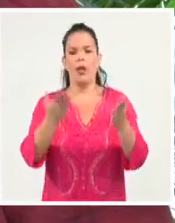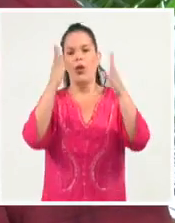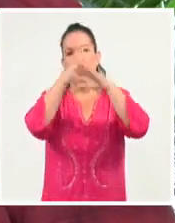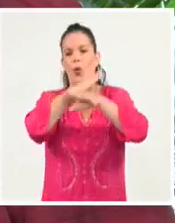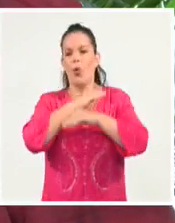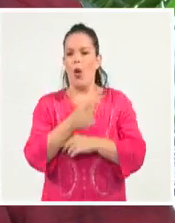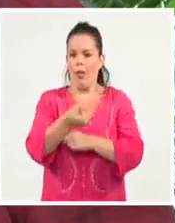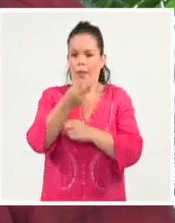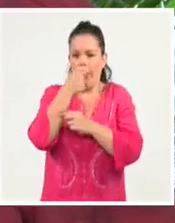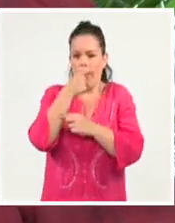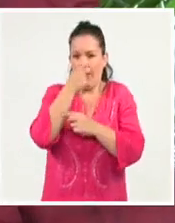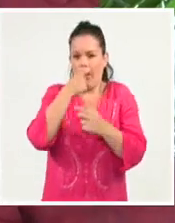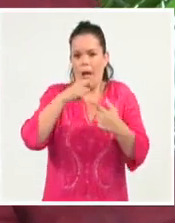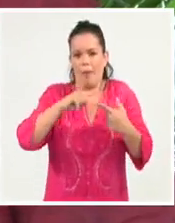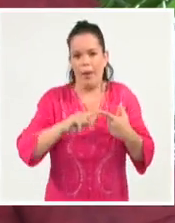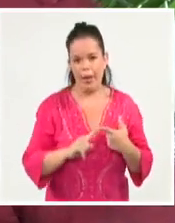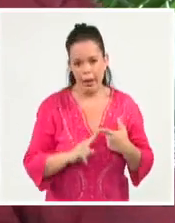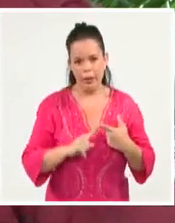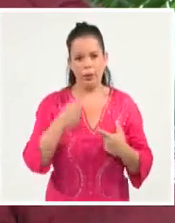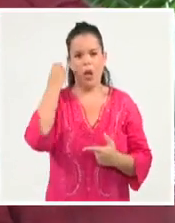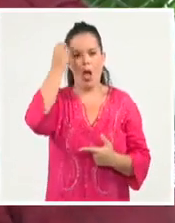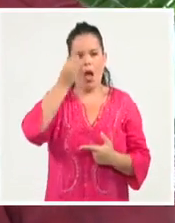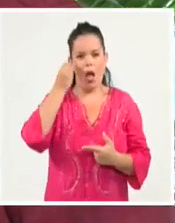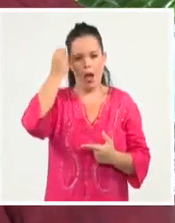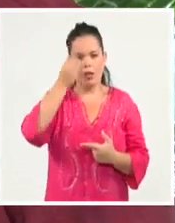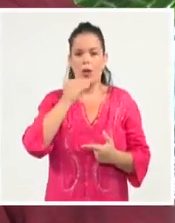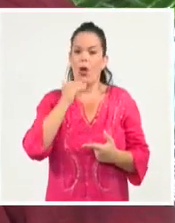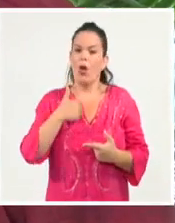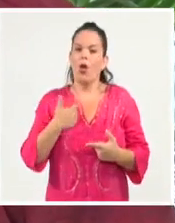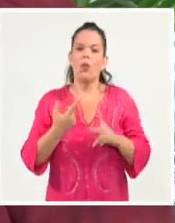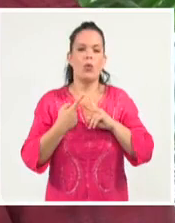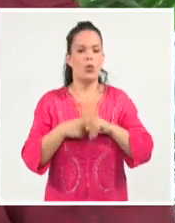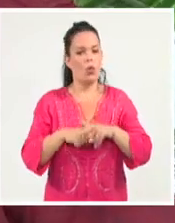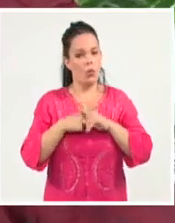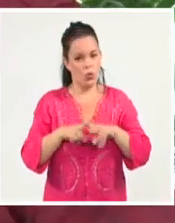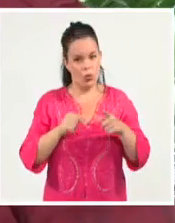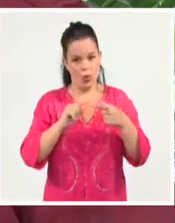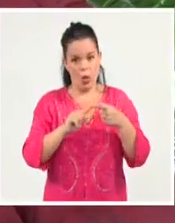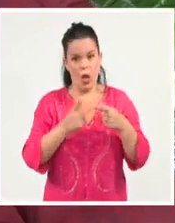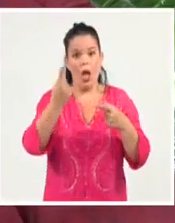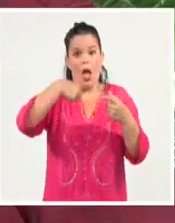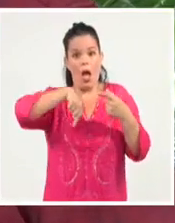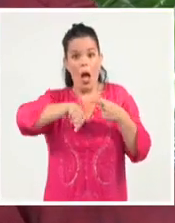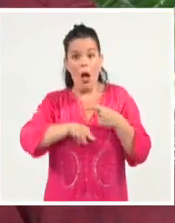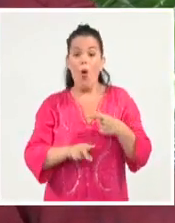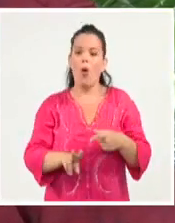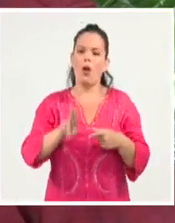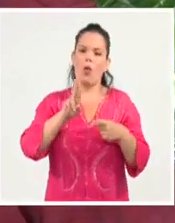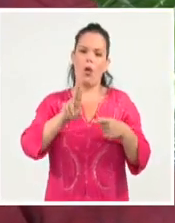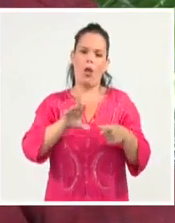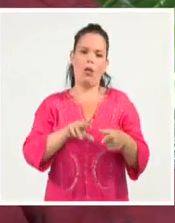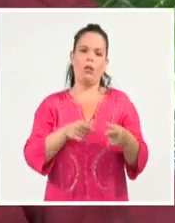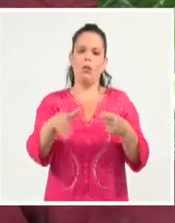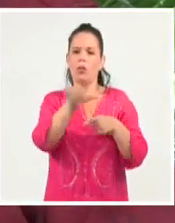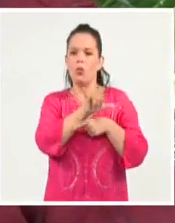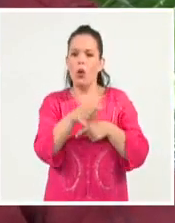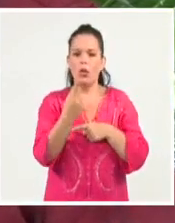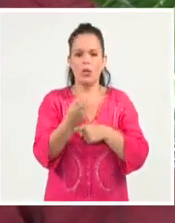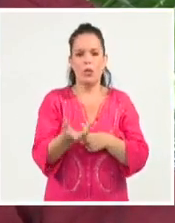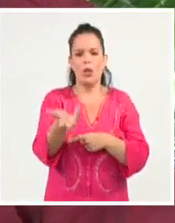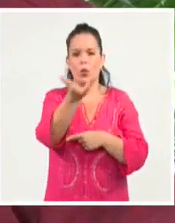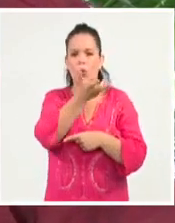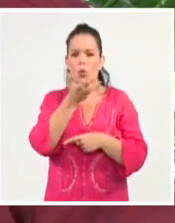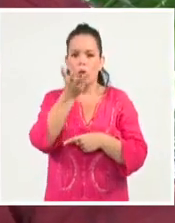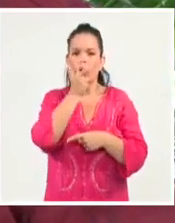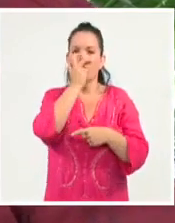buscando soluciones al cual se incorpora este tema del oxígeno. Pero como siempre, toda la confianza que lo que se ha estado haciendo